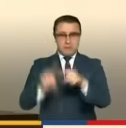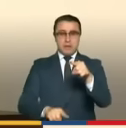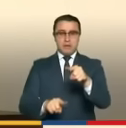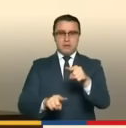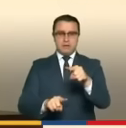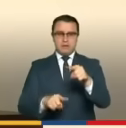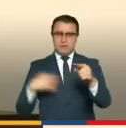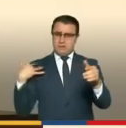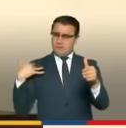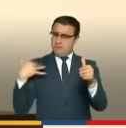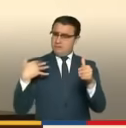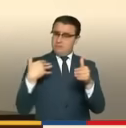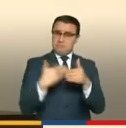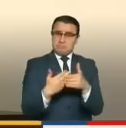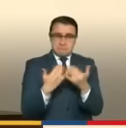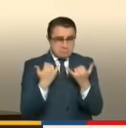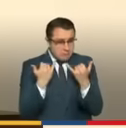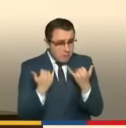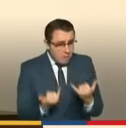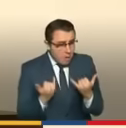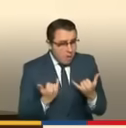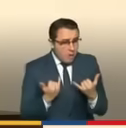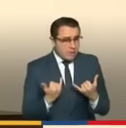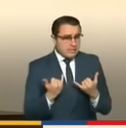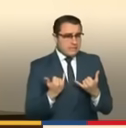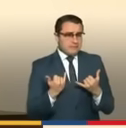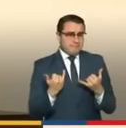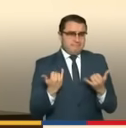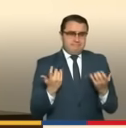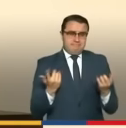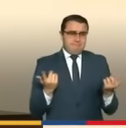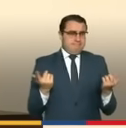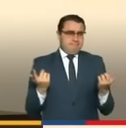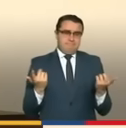pero que hoy, lamentablemente, hace